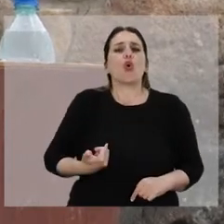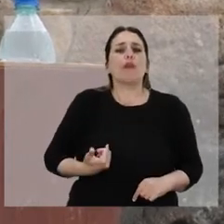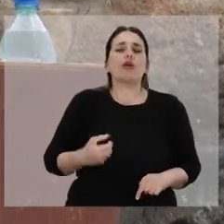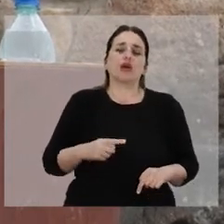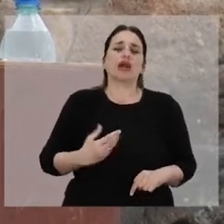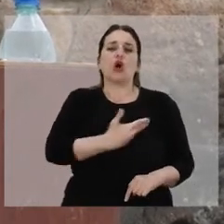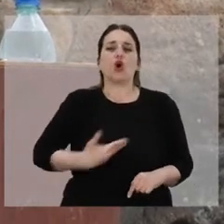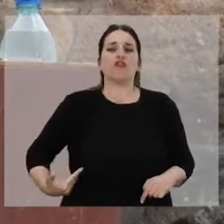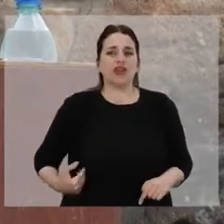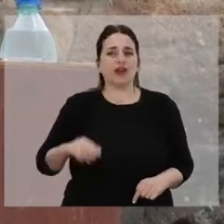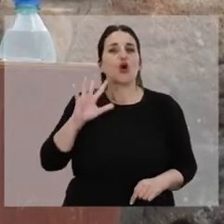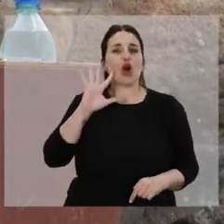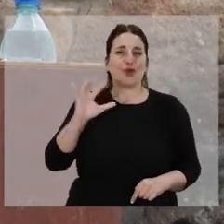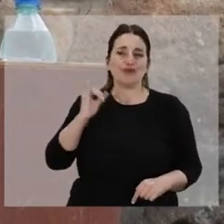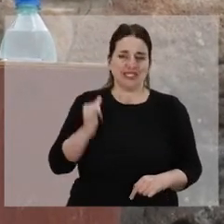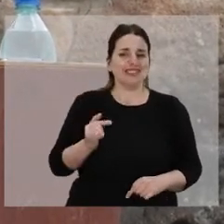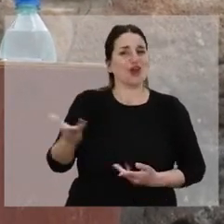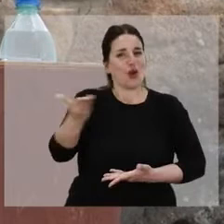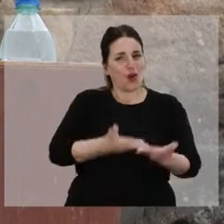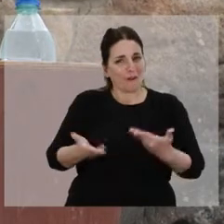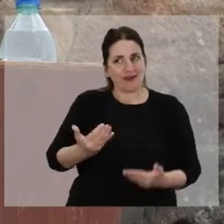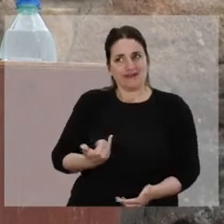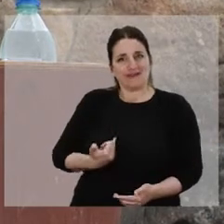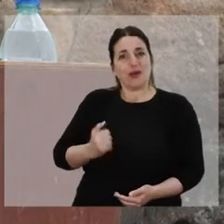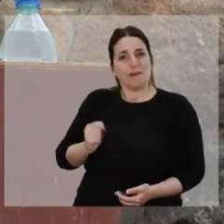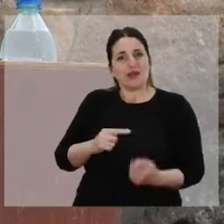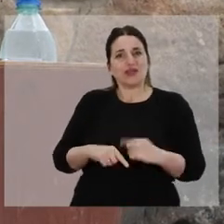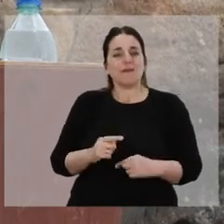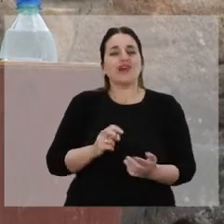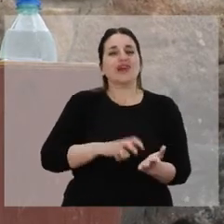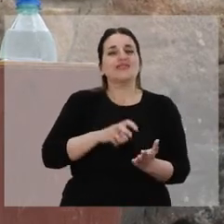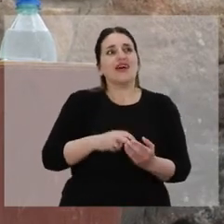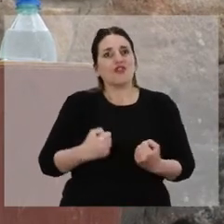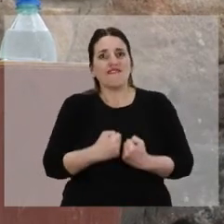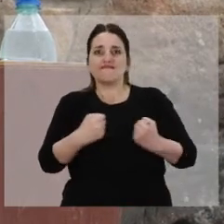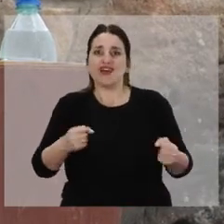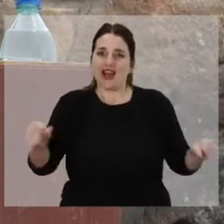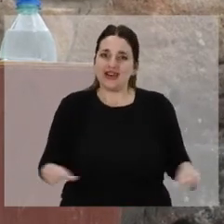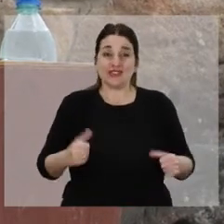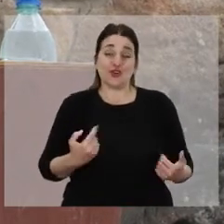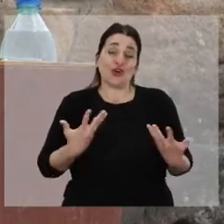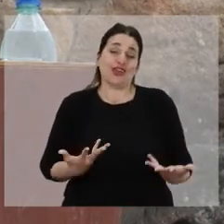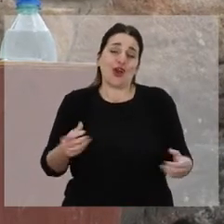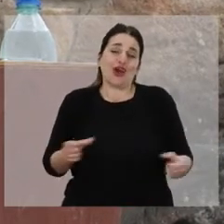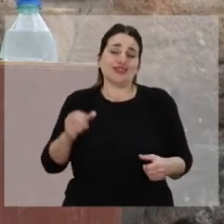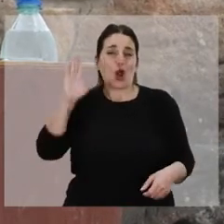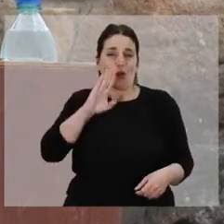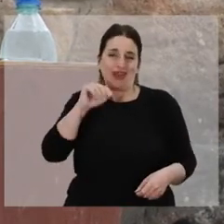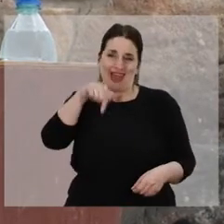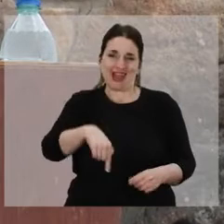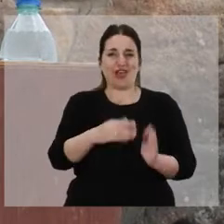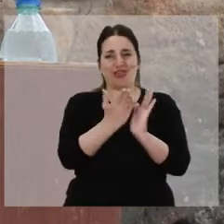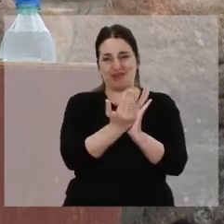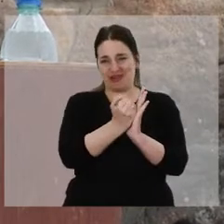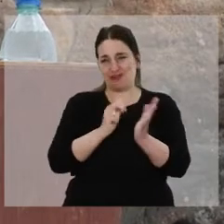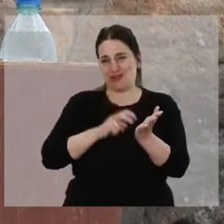Pero eso se debe a que el gobierno escucha, pero a que Salto empuja. Y ese es el homenaje que yo le quiero hacer aquí en Salto,